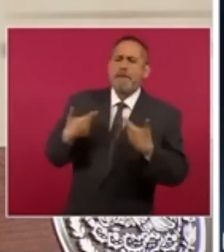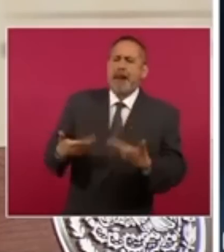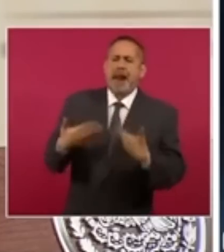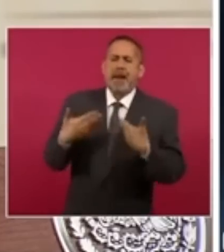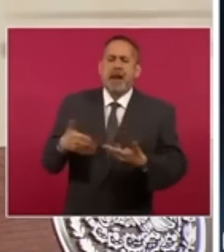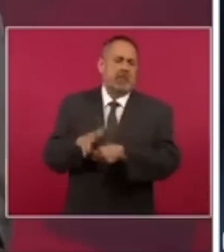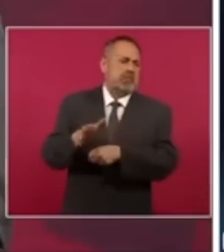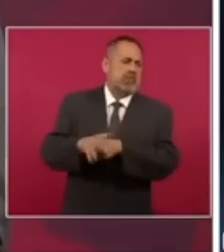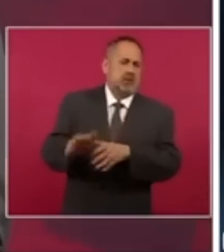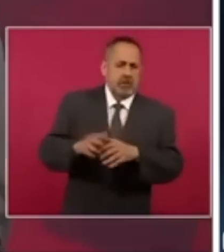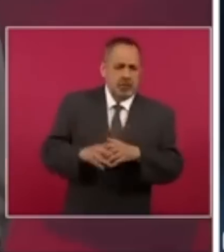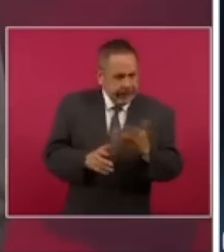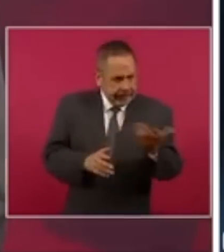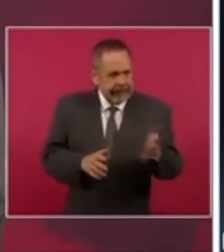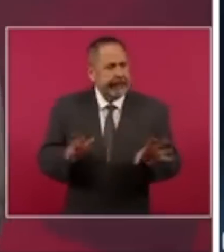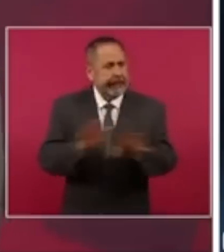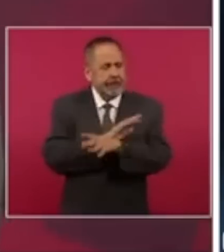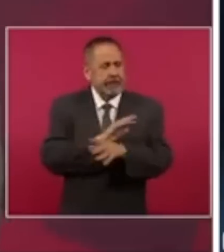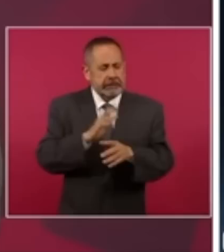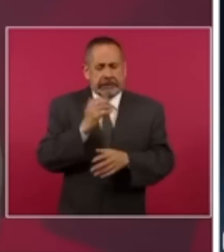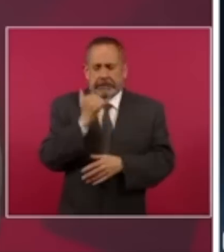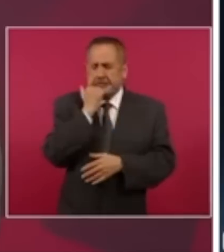¿Por qué no rectificar?